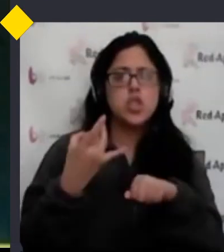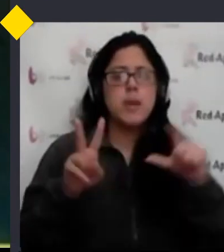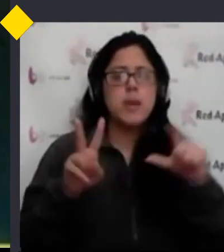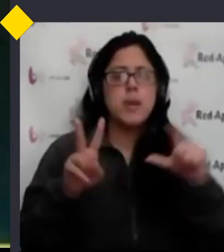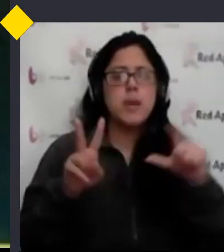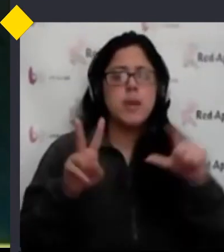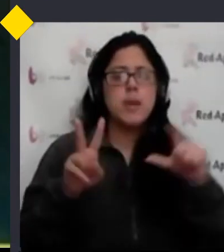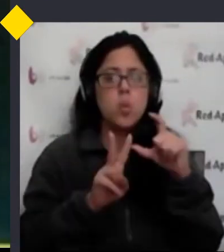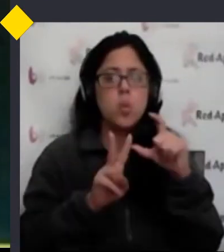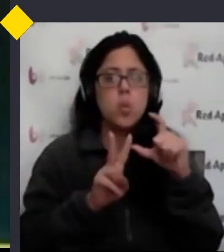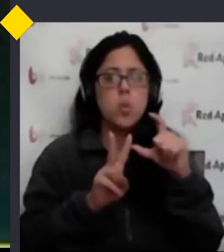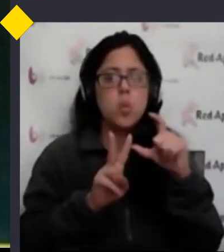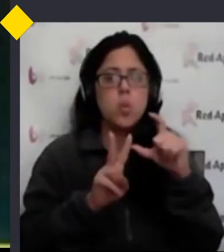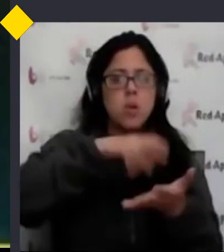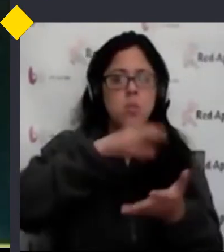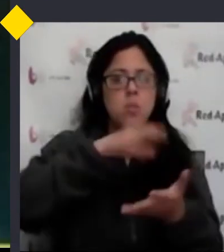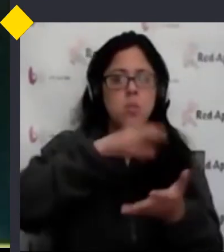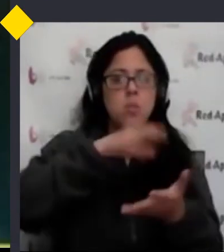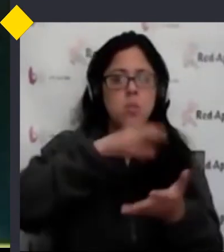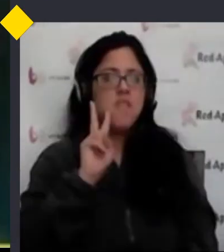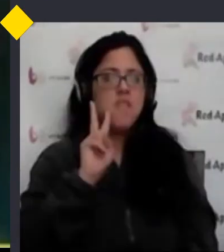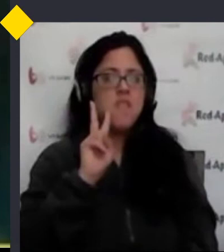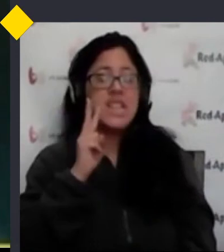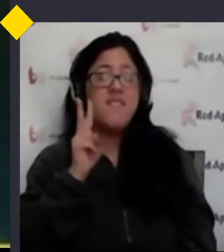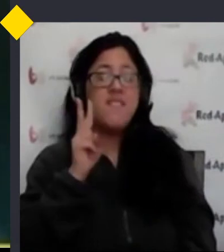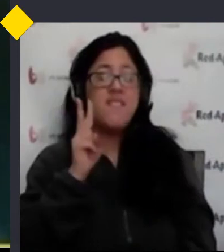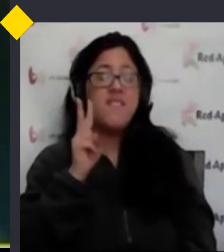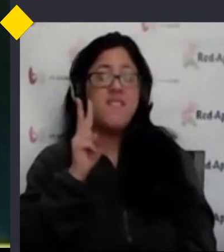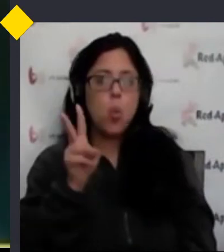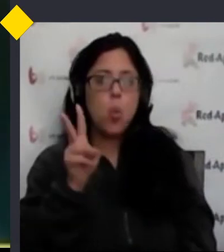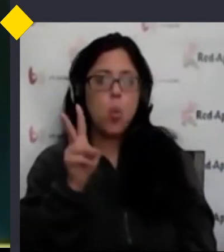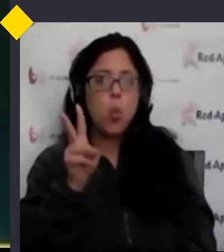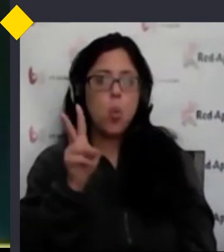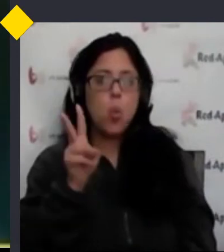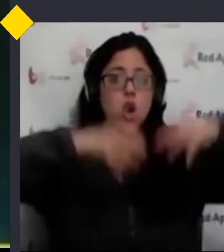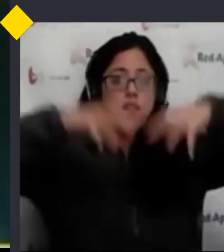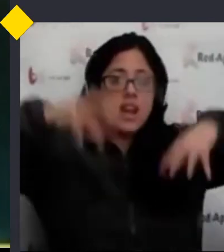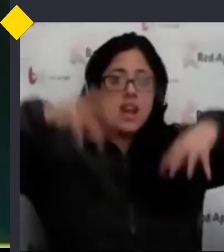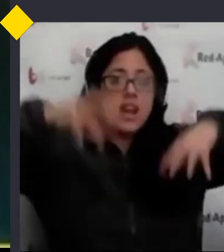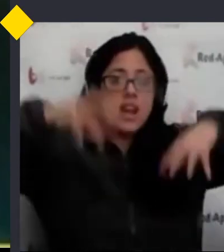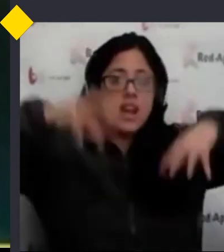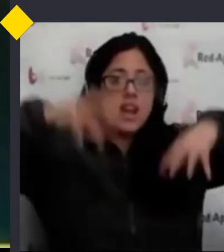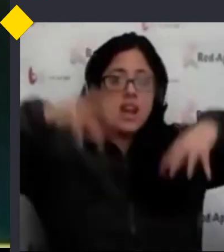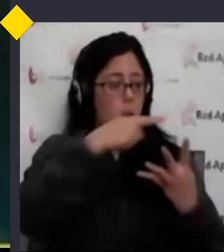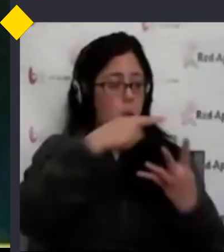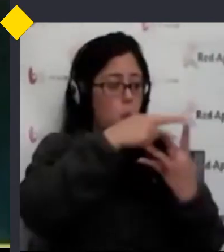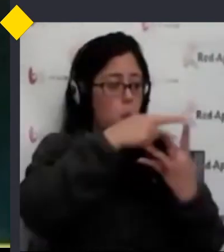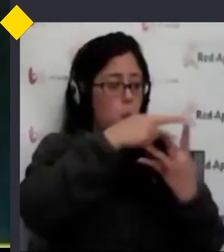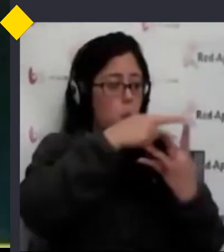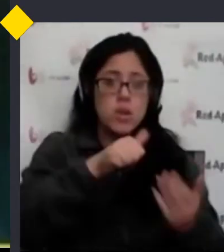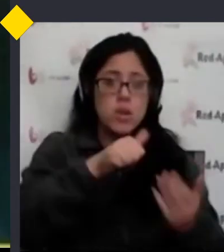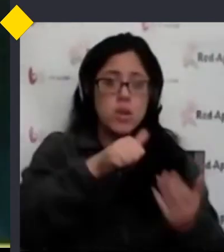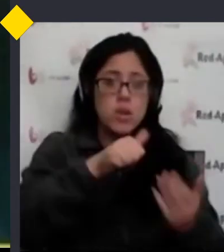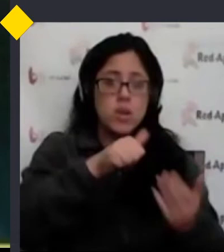de Las Condes, Vitacura, Loaneche o Providencia. Cuatro comunas de las 35 de nuestra